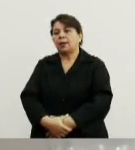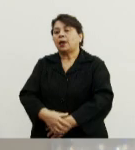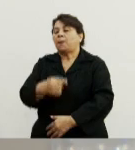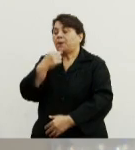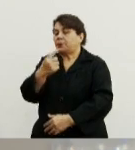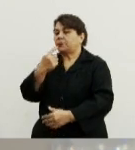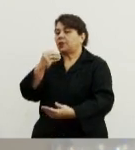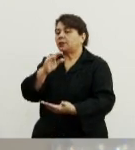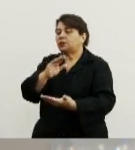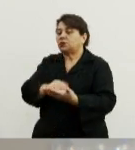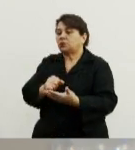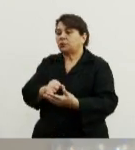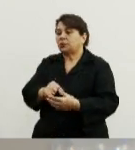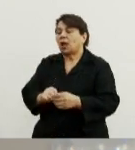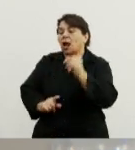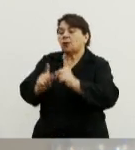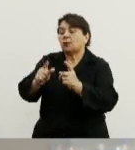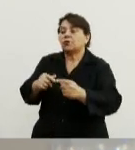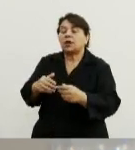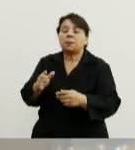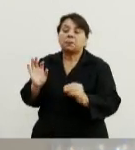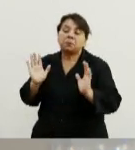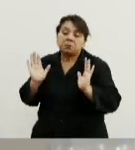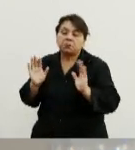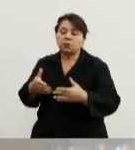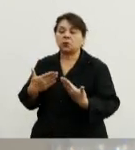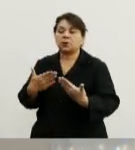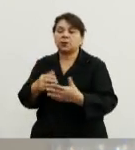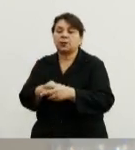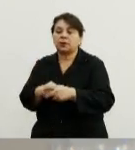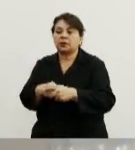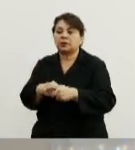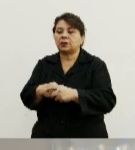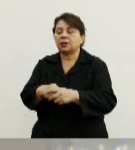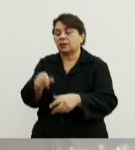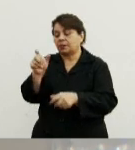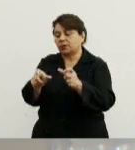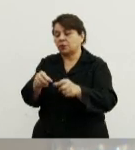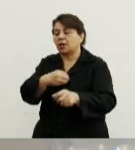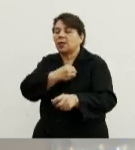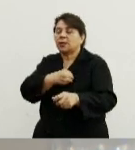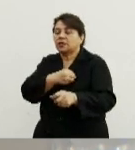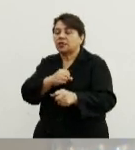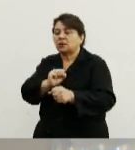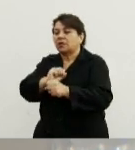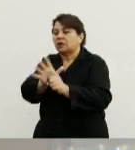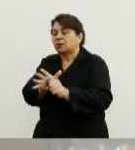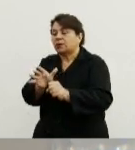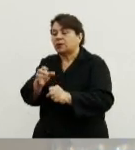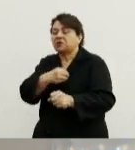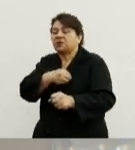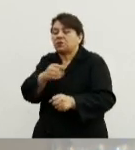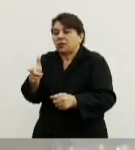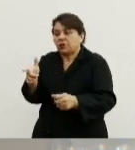consultas si existe la posibilidad de hacer tests del cómic 19 a personas que no tienen síntomas por ejemplo personas mayores de